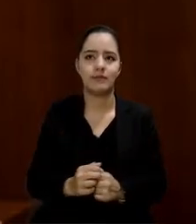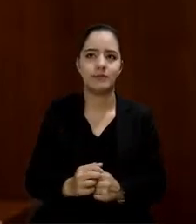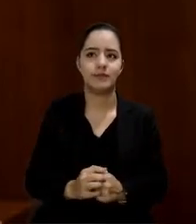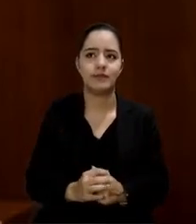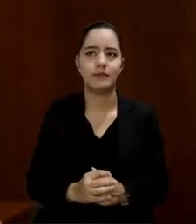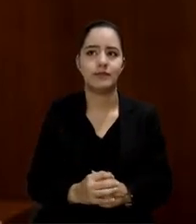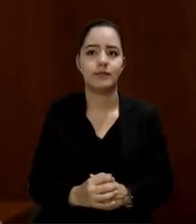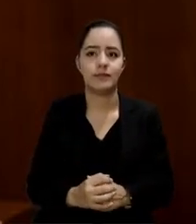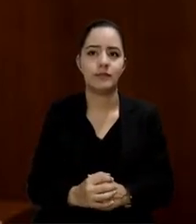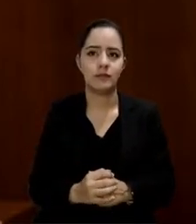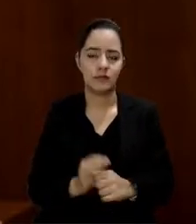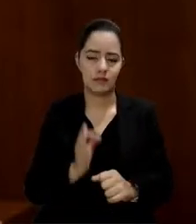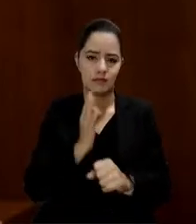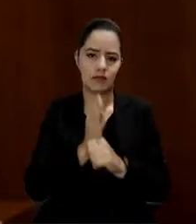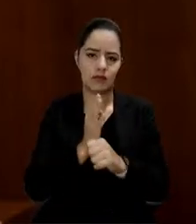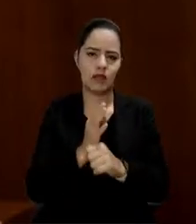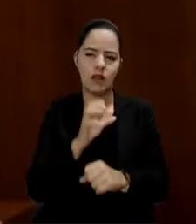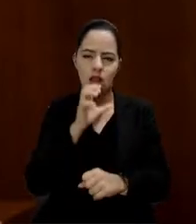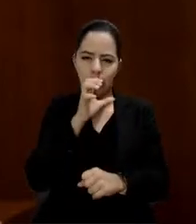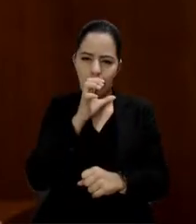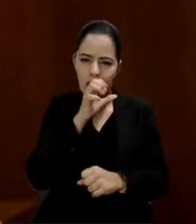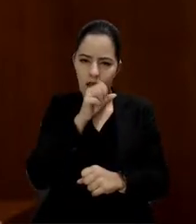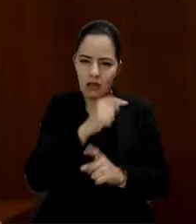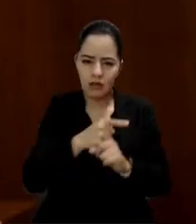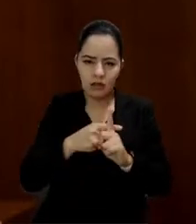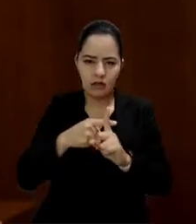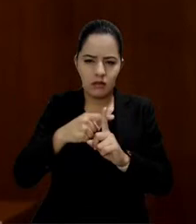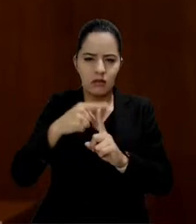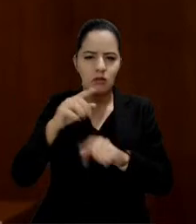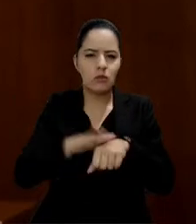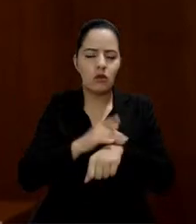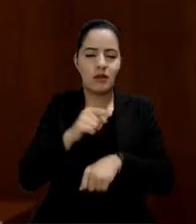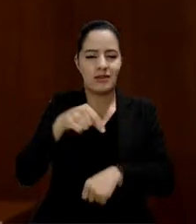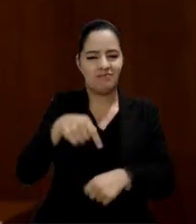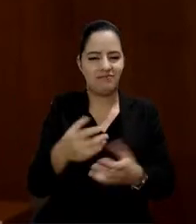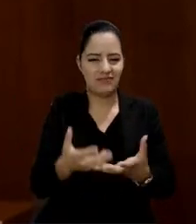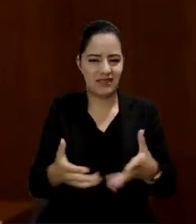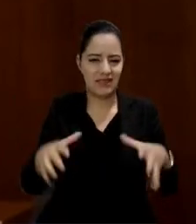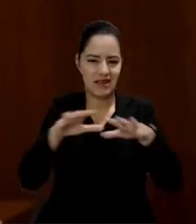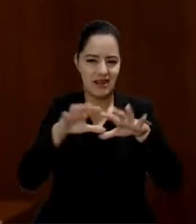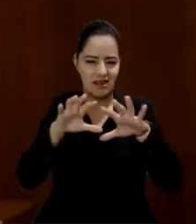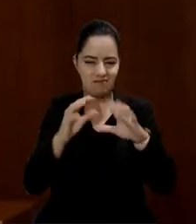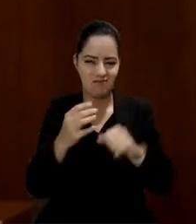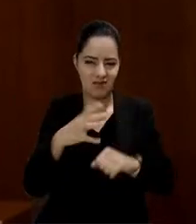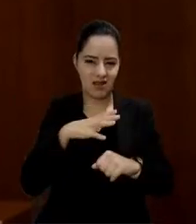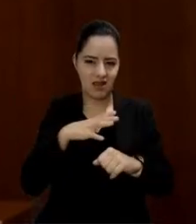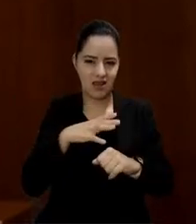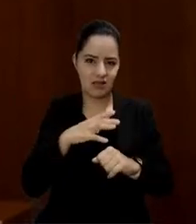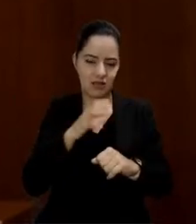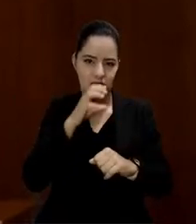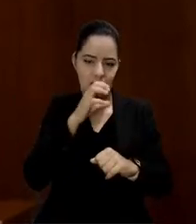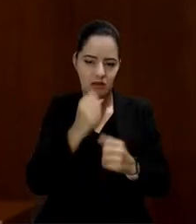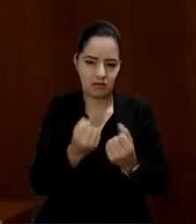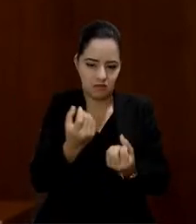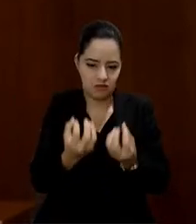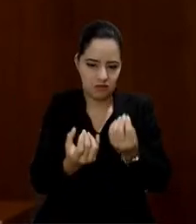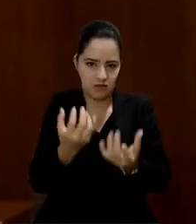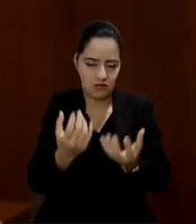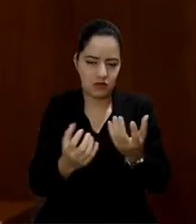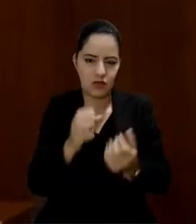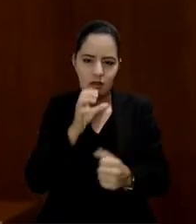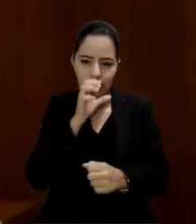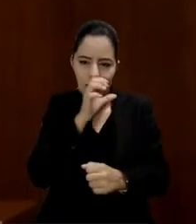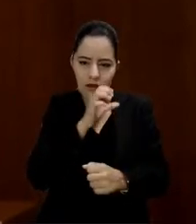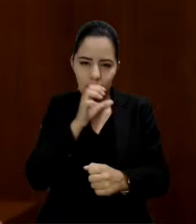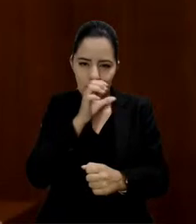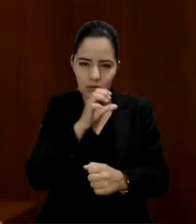un resultado del incremento de emisiones de gases de efecto invernadero y responsabilidad de todos nosotros. Este es un llamado de alerta